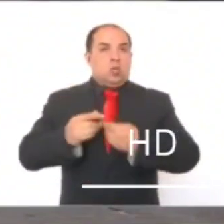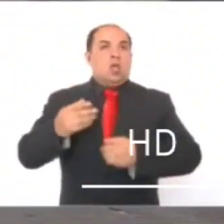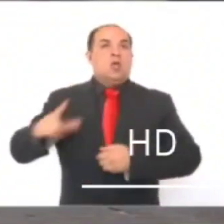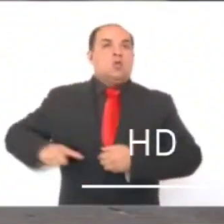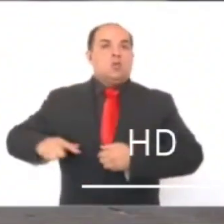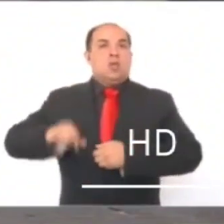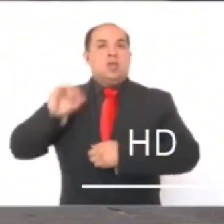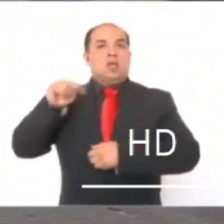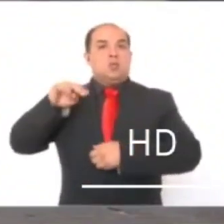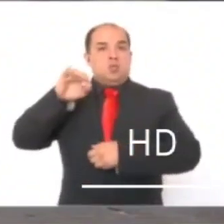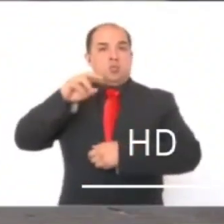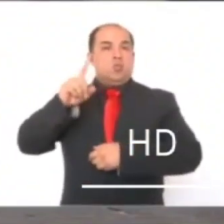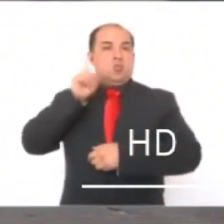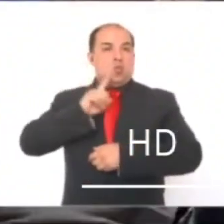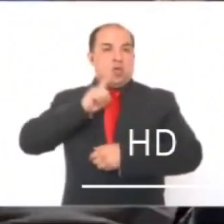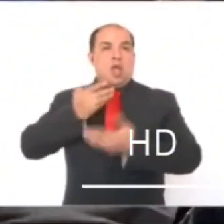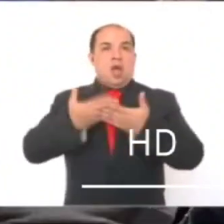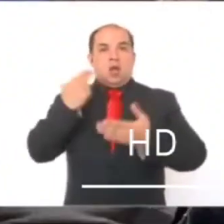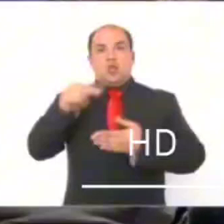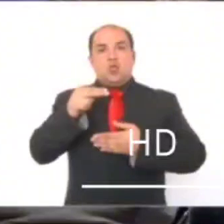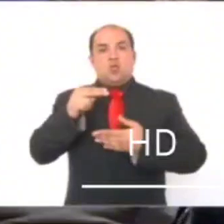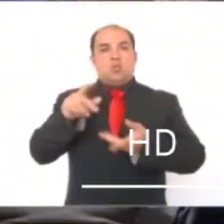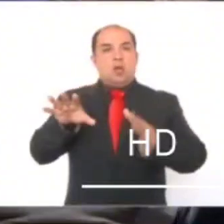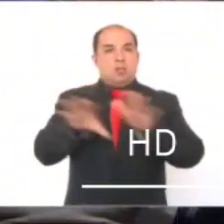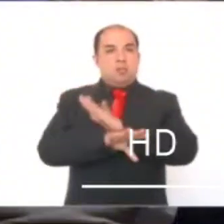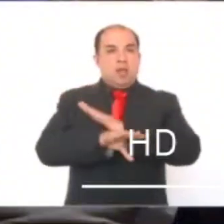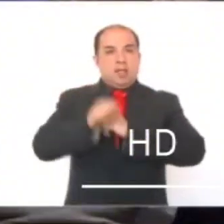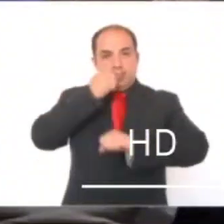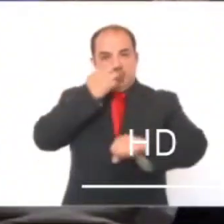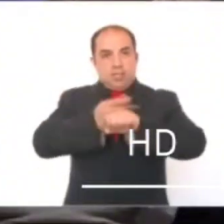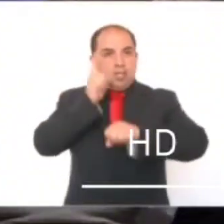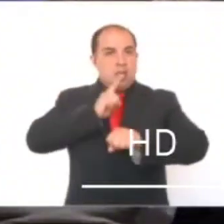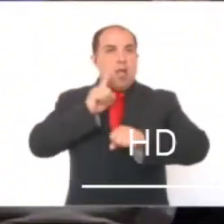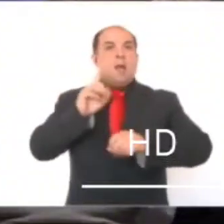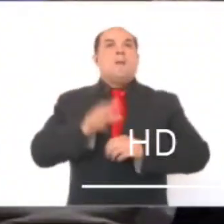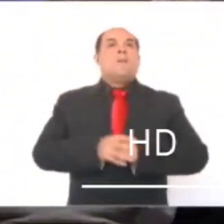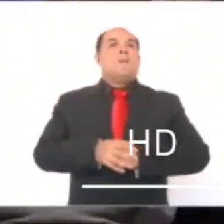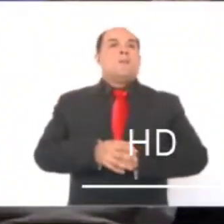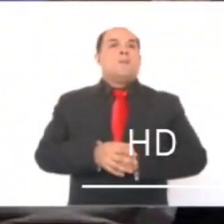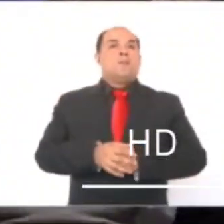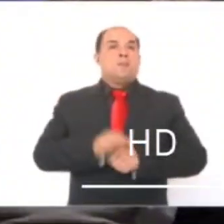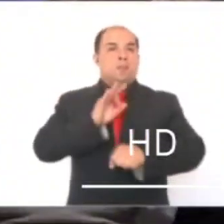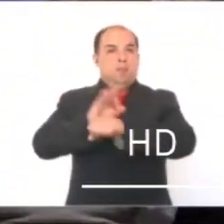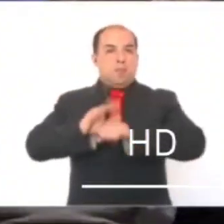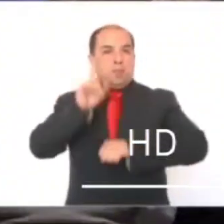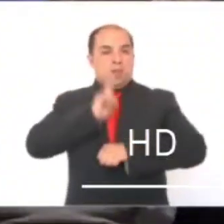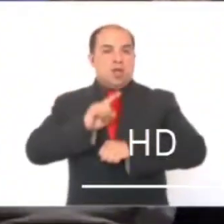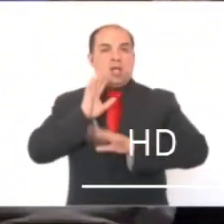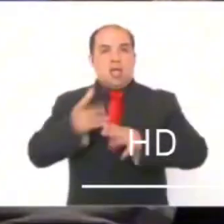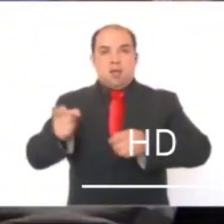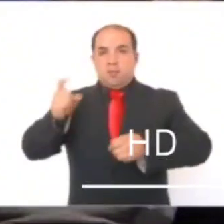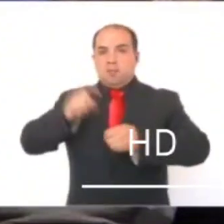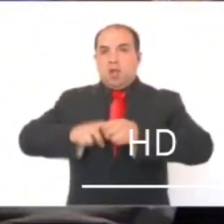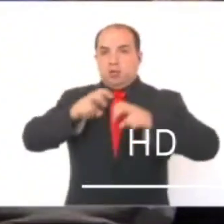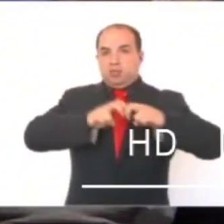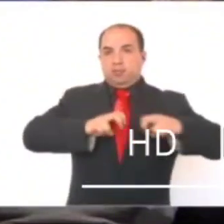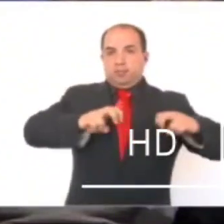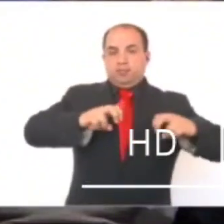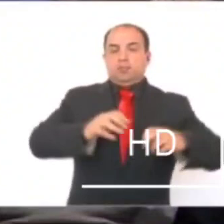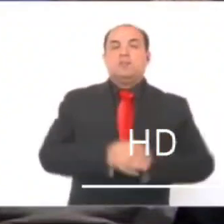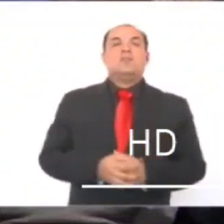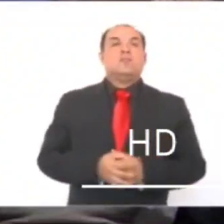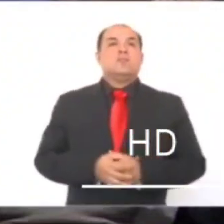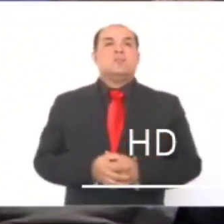es Secretaría de Mujeres, o sea, fue elevado a rango de gabinete. Y por